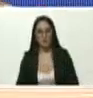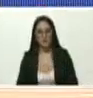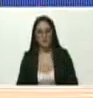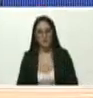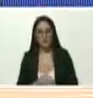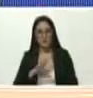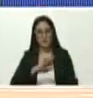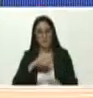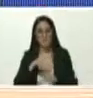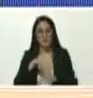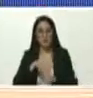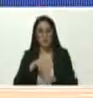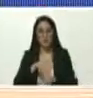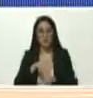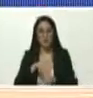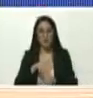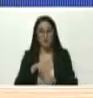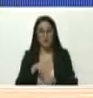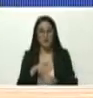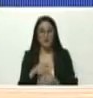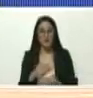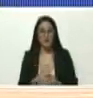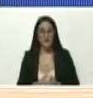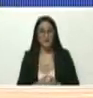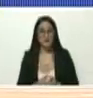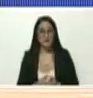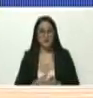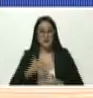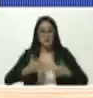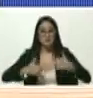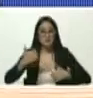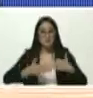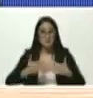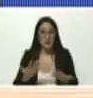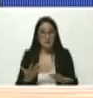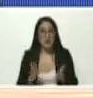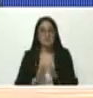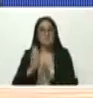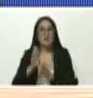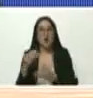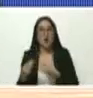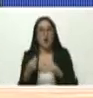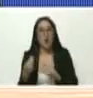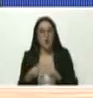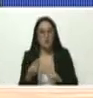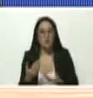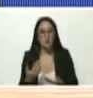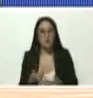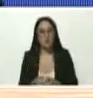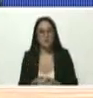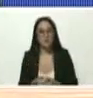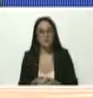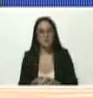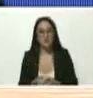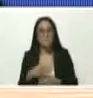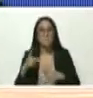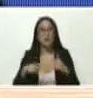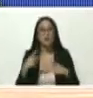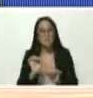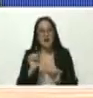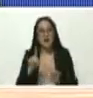del petróleo y la oferta, para elevar como hemos elevado la producción